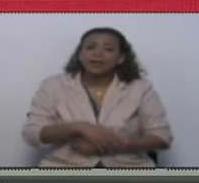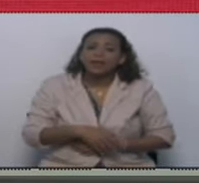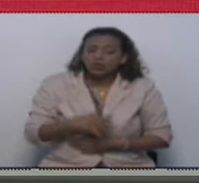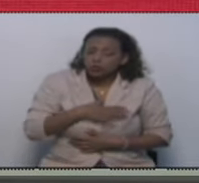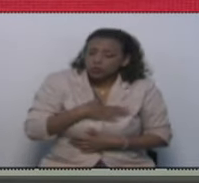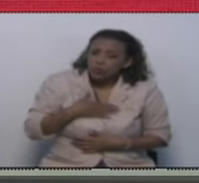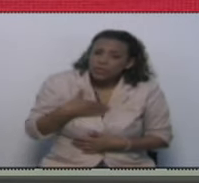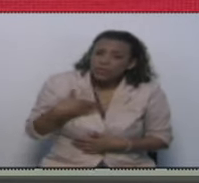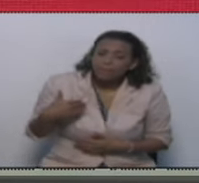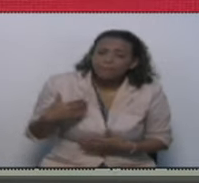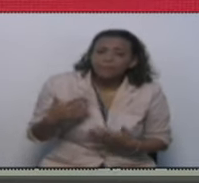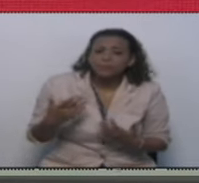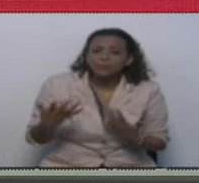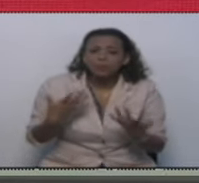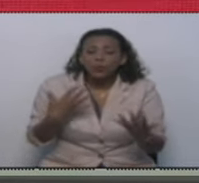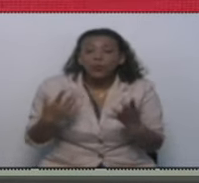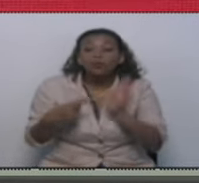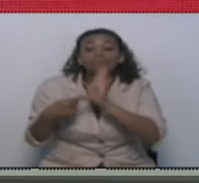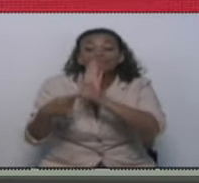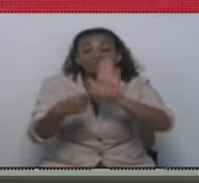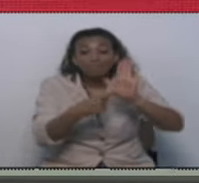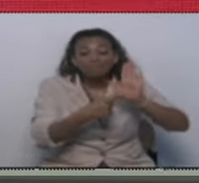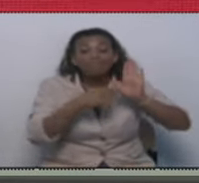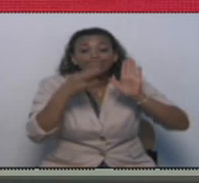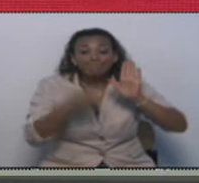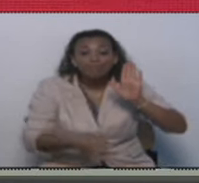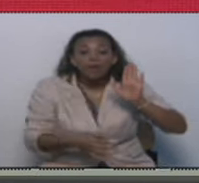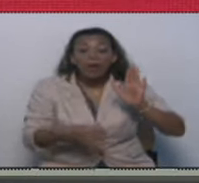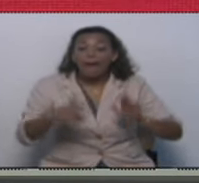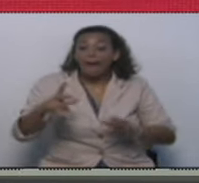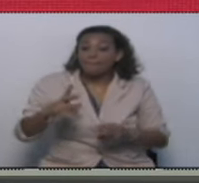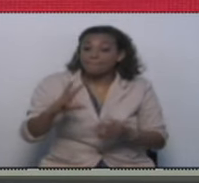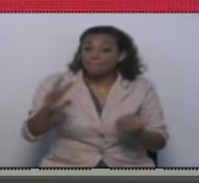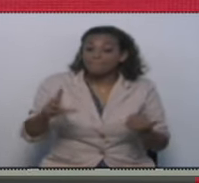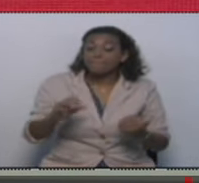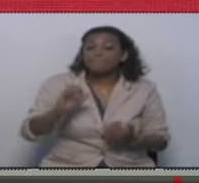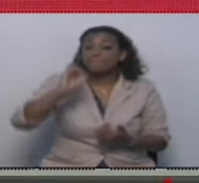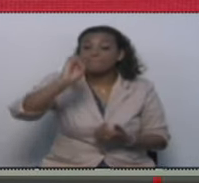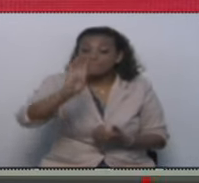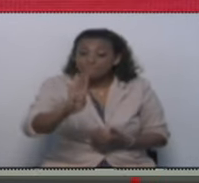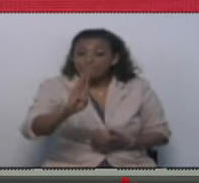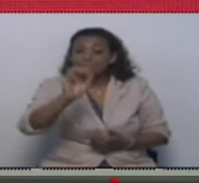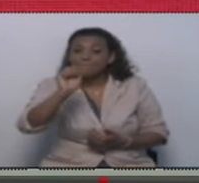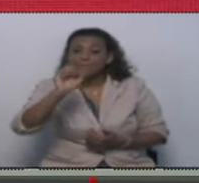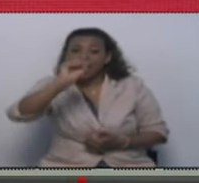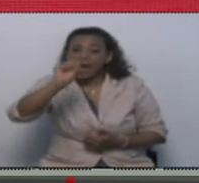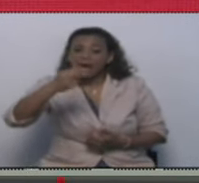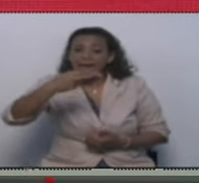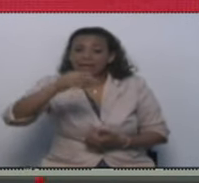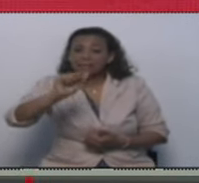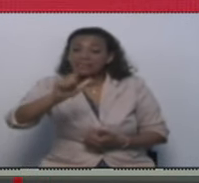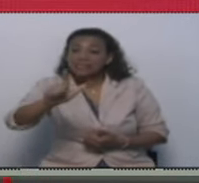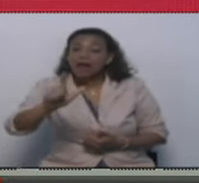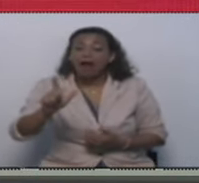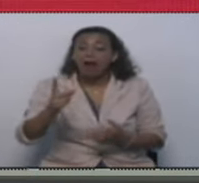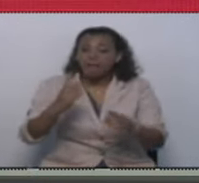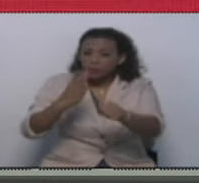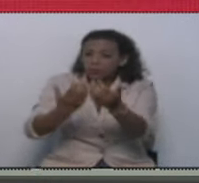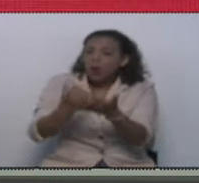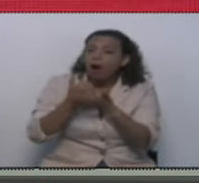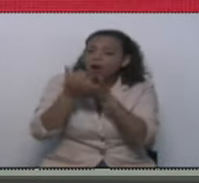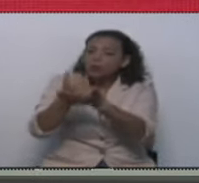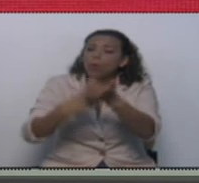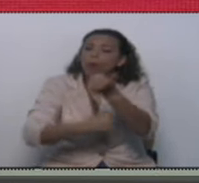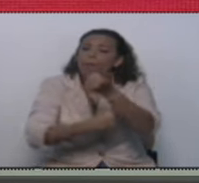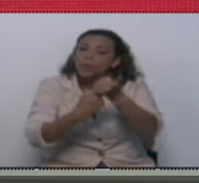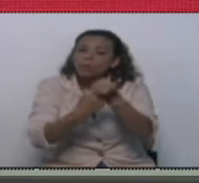quiero señalar que el señor presidente Bashar al-Assad destacó la importancia de ayudar y